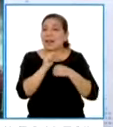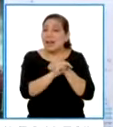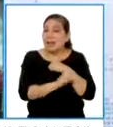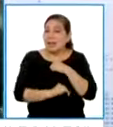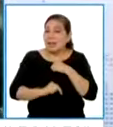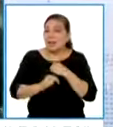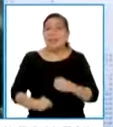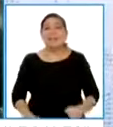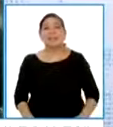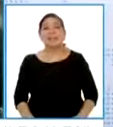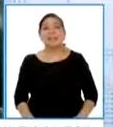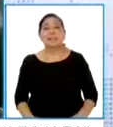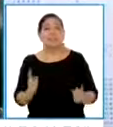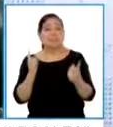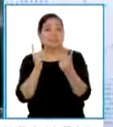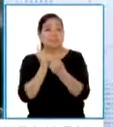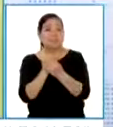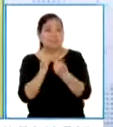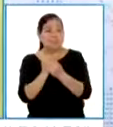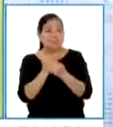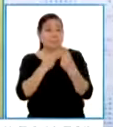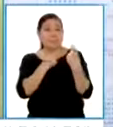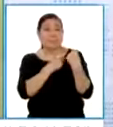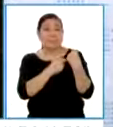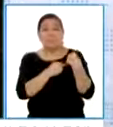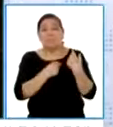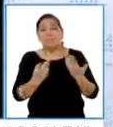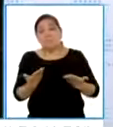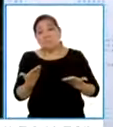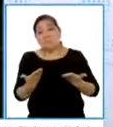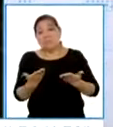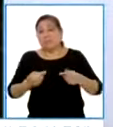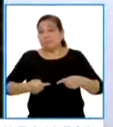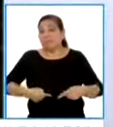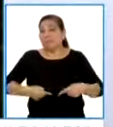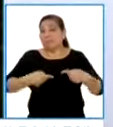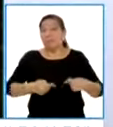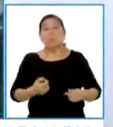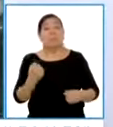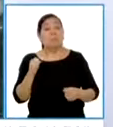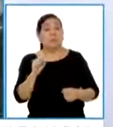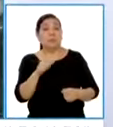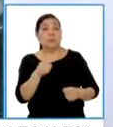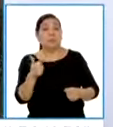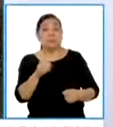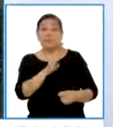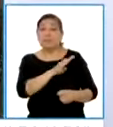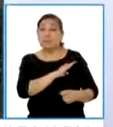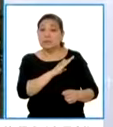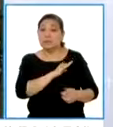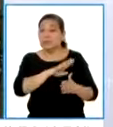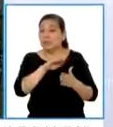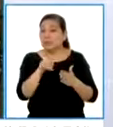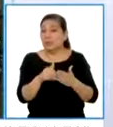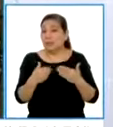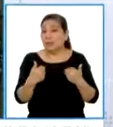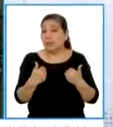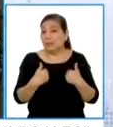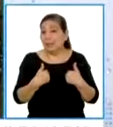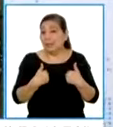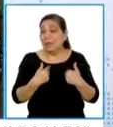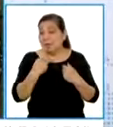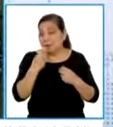la responsabilidad se da en 3 niveles. Y a la responsabilidad, digamos, o la competencia. Por un lado, la Fiscalía en todo lo que tiene que ver con